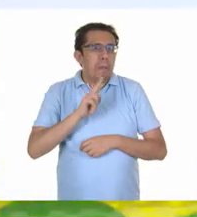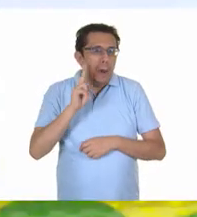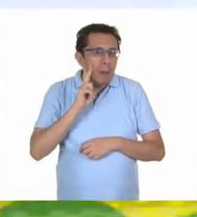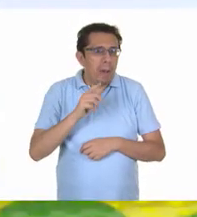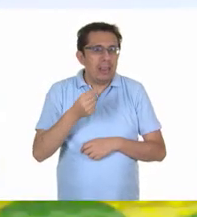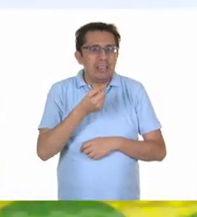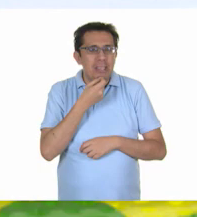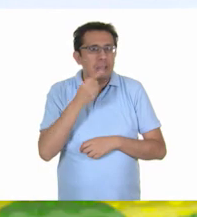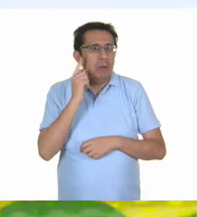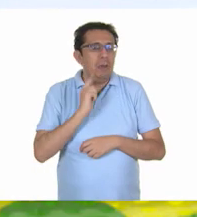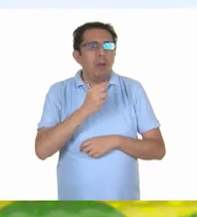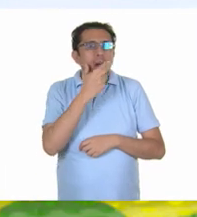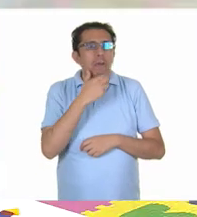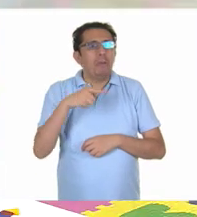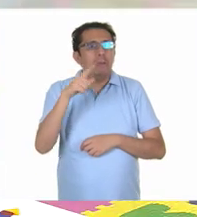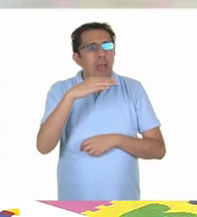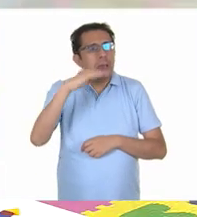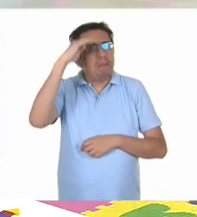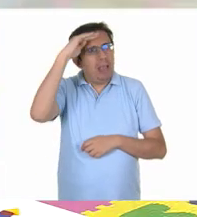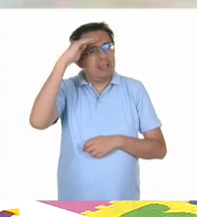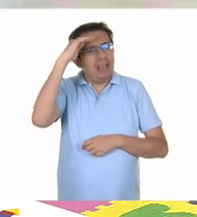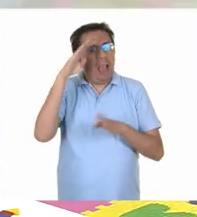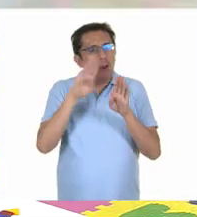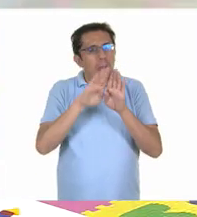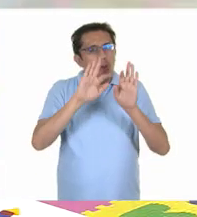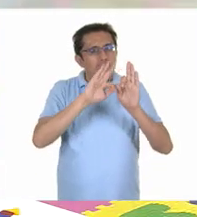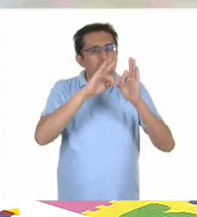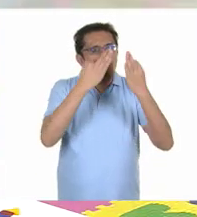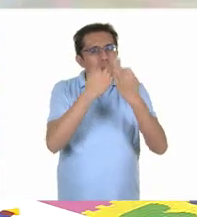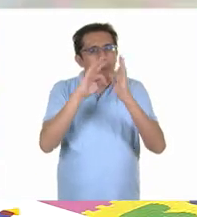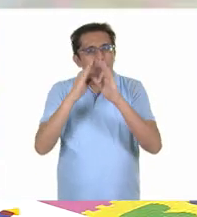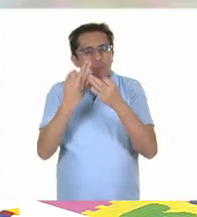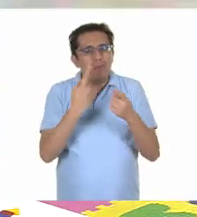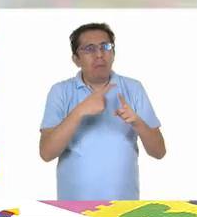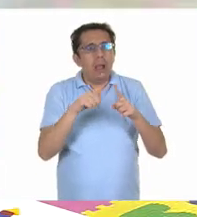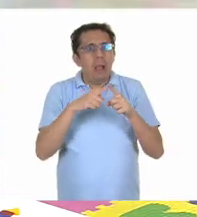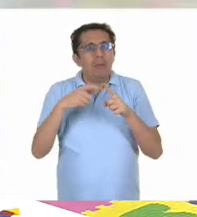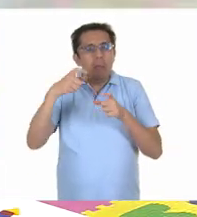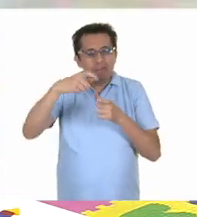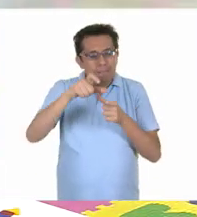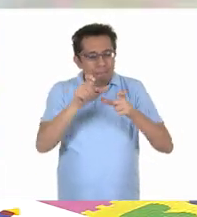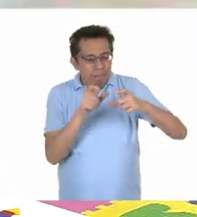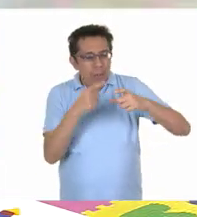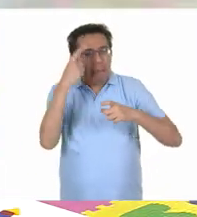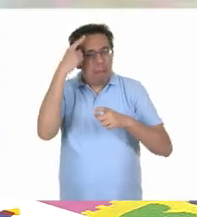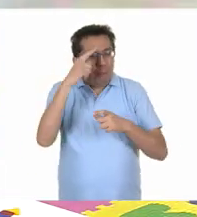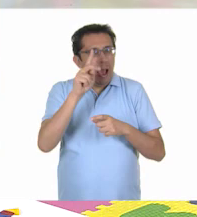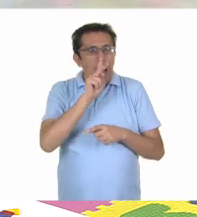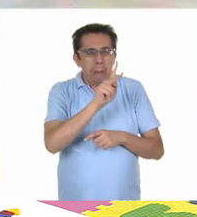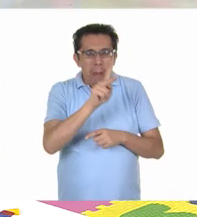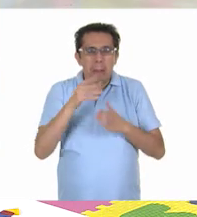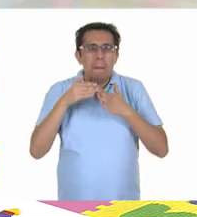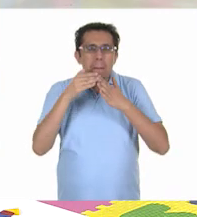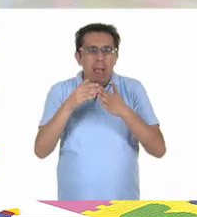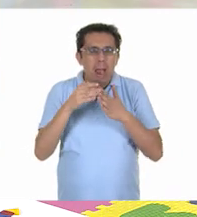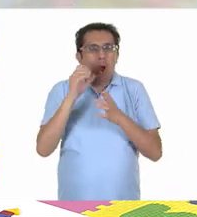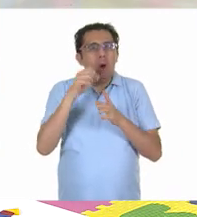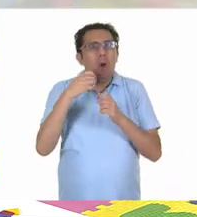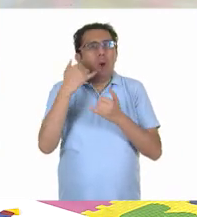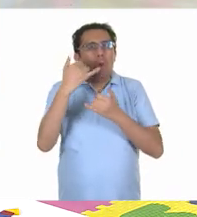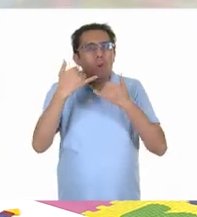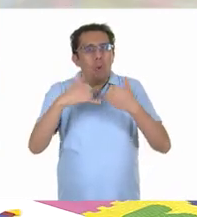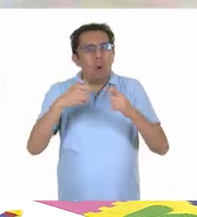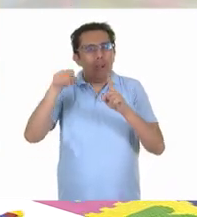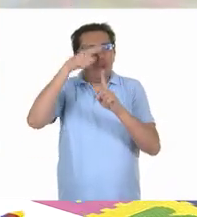Pero ustedes lo pueden intentar en casa, niñas y niños, y buscar la manera de que con las figuras geométricas logremos que parezca un